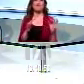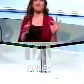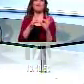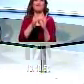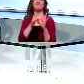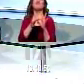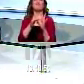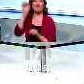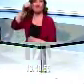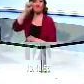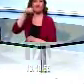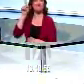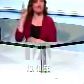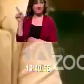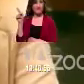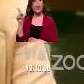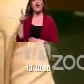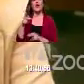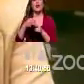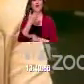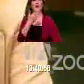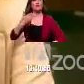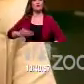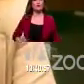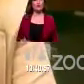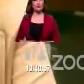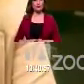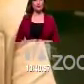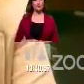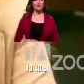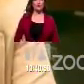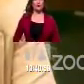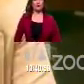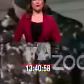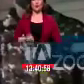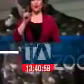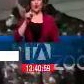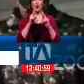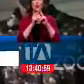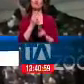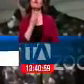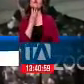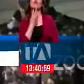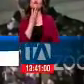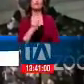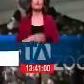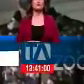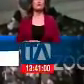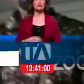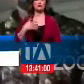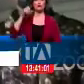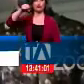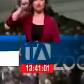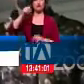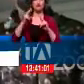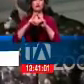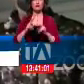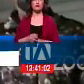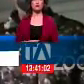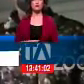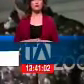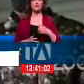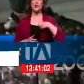existen conexiones. ¿Usted conoce a Dale Bucaram? Claro que sí, sí conozco al señor Dale Bucaram. Lo